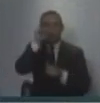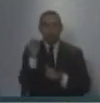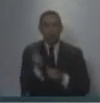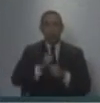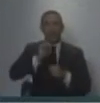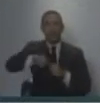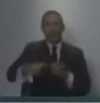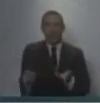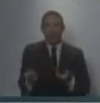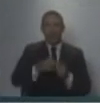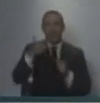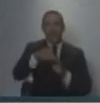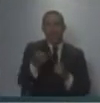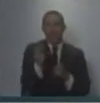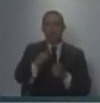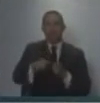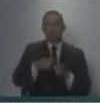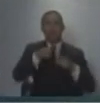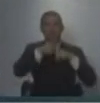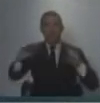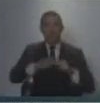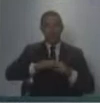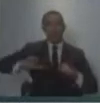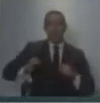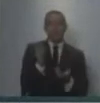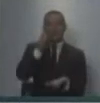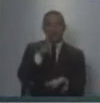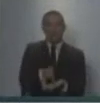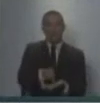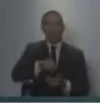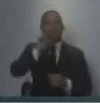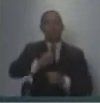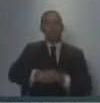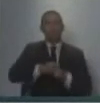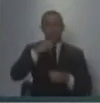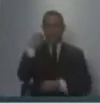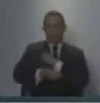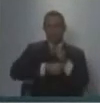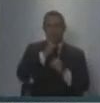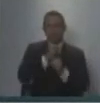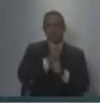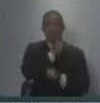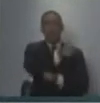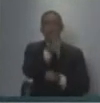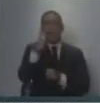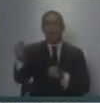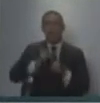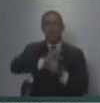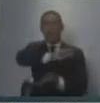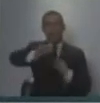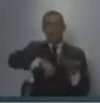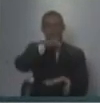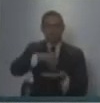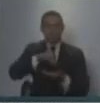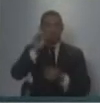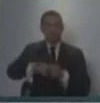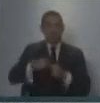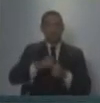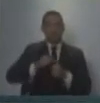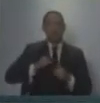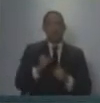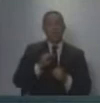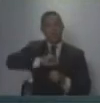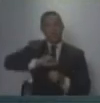su parte, las intendencias de seguridad haciendo su trabajo en cada uno de los municipios. La intendencia de Maracaibo, por ejemplo, recorrió las